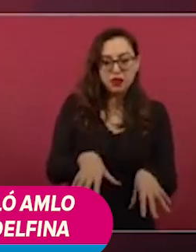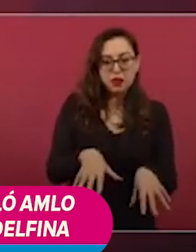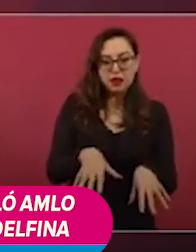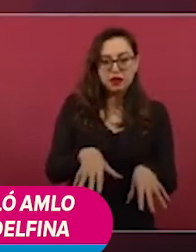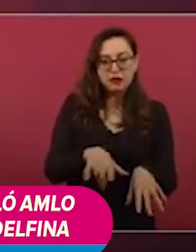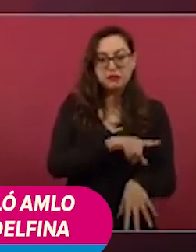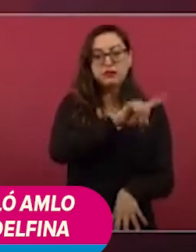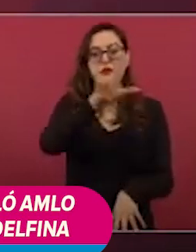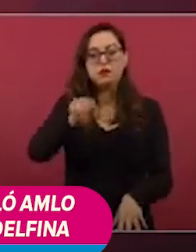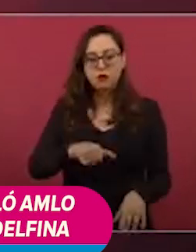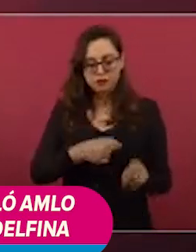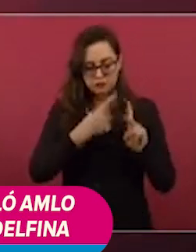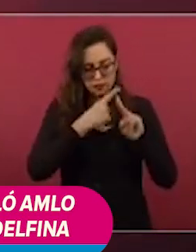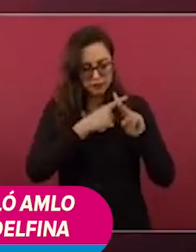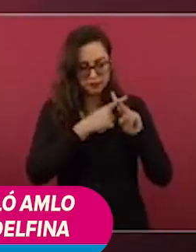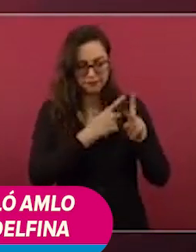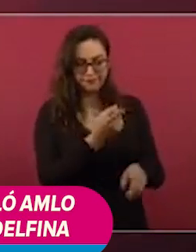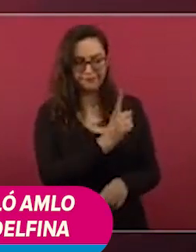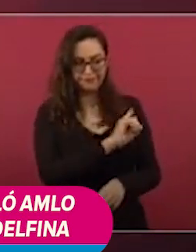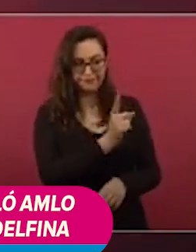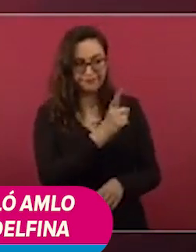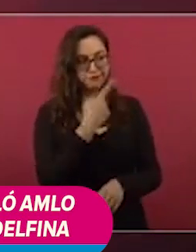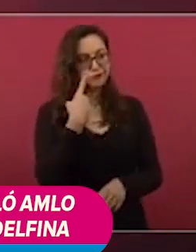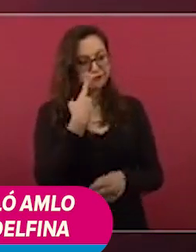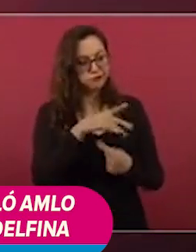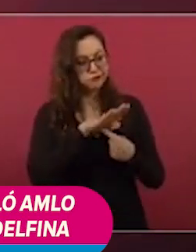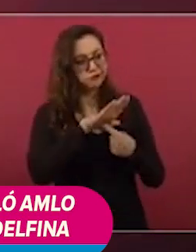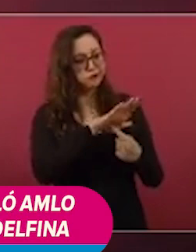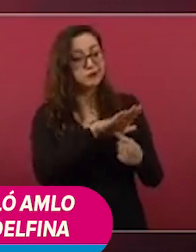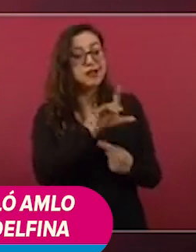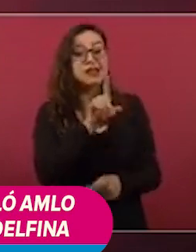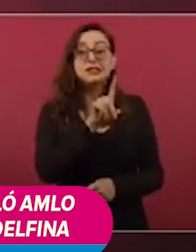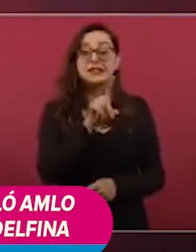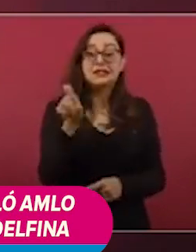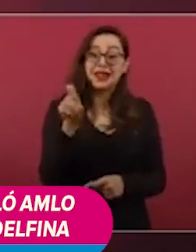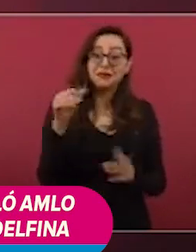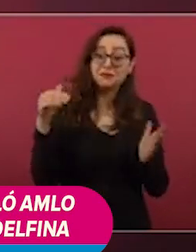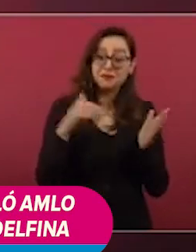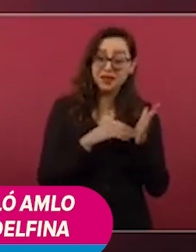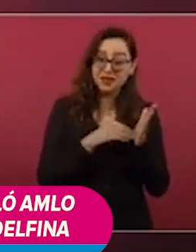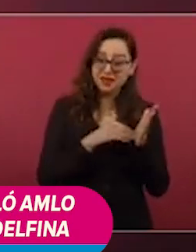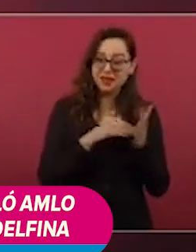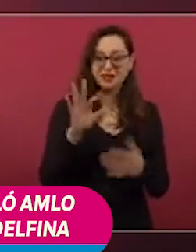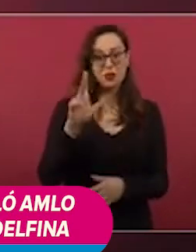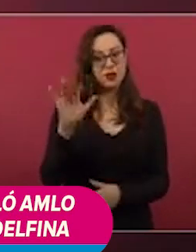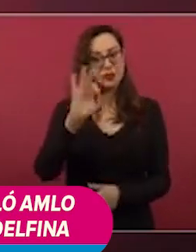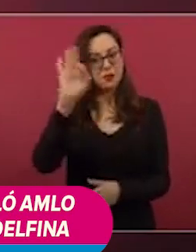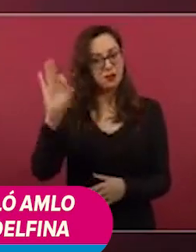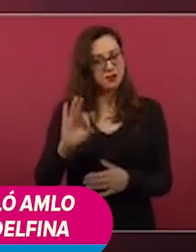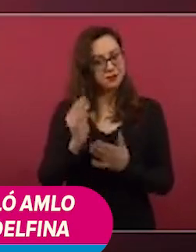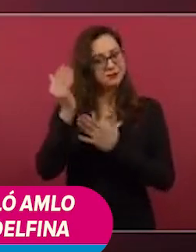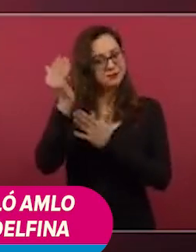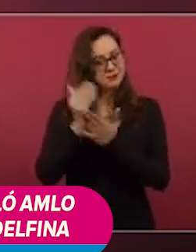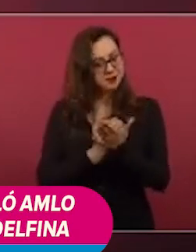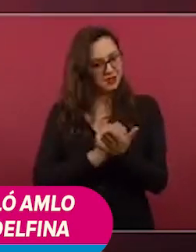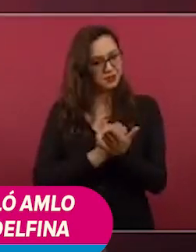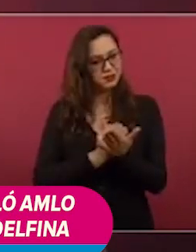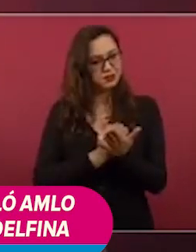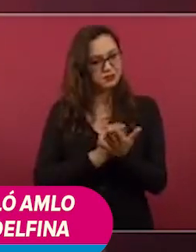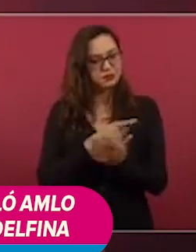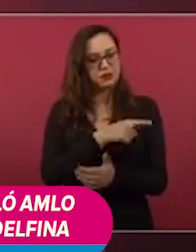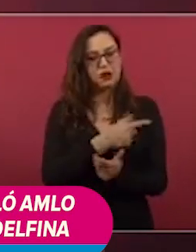mil para el pago de indemnizaciones a empresas cuando se decidió no